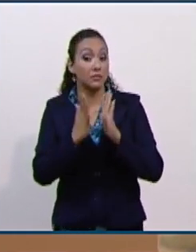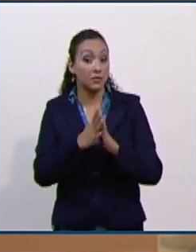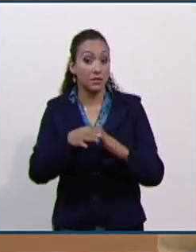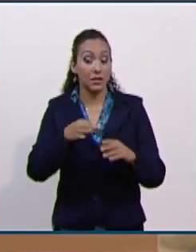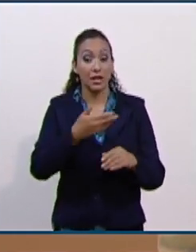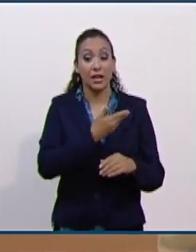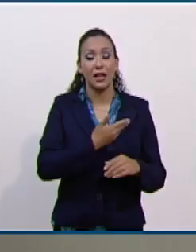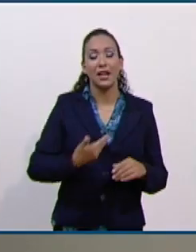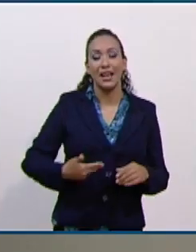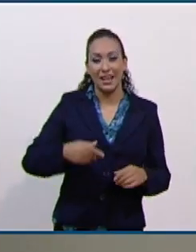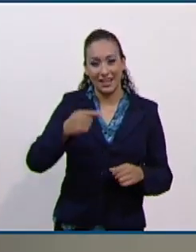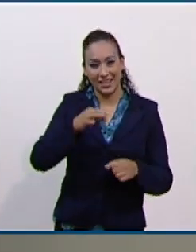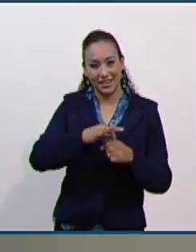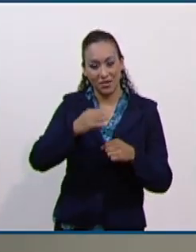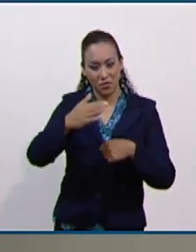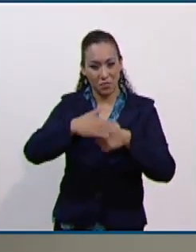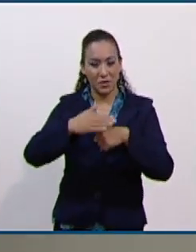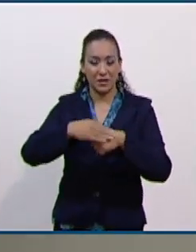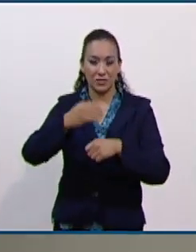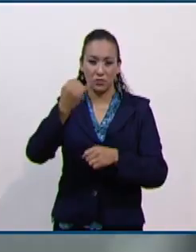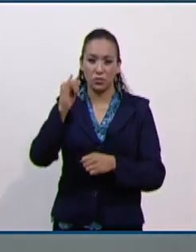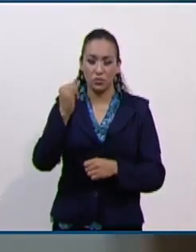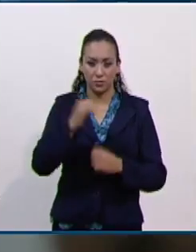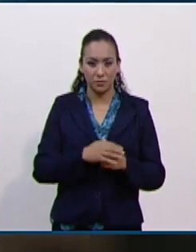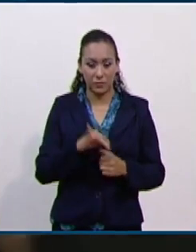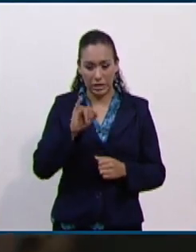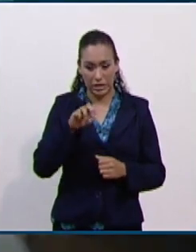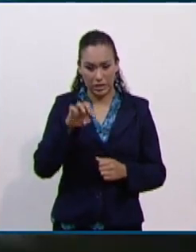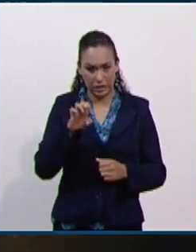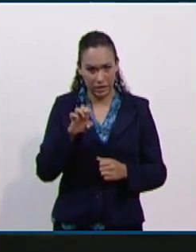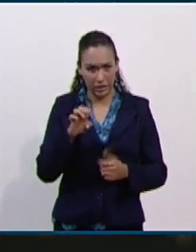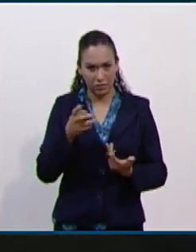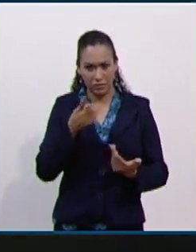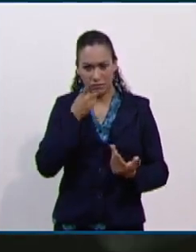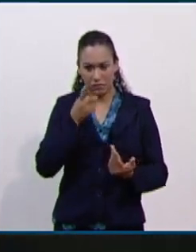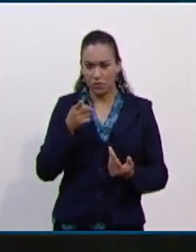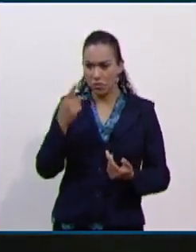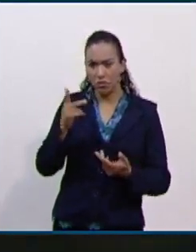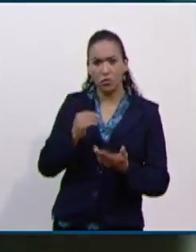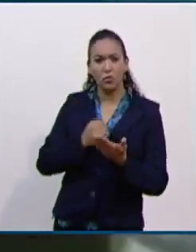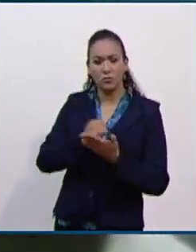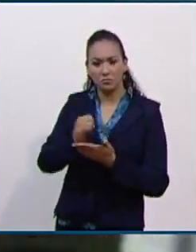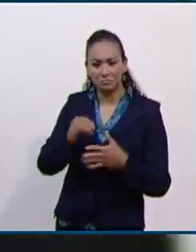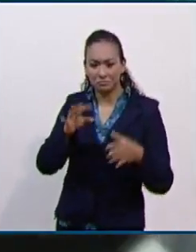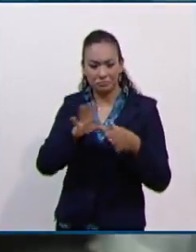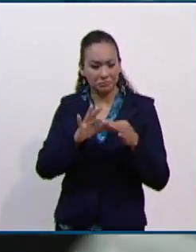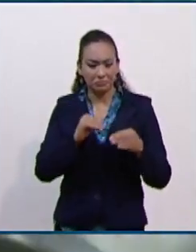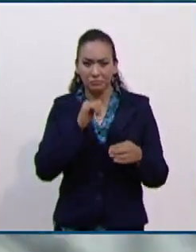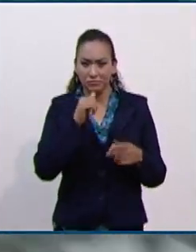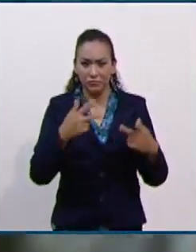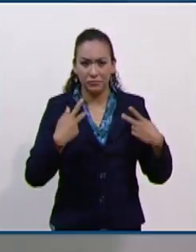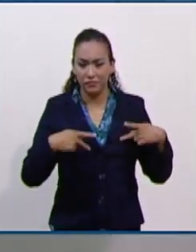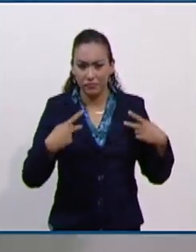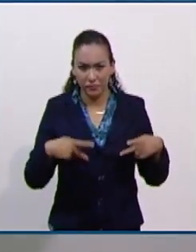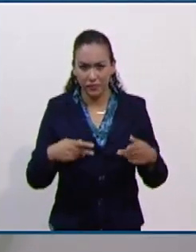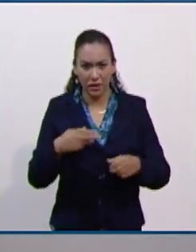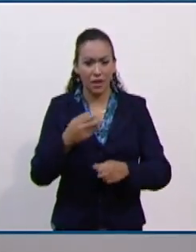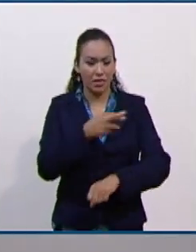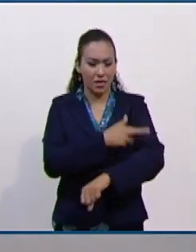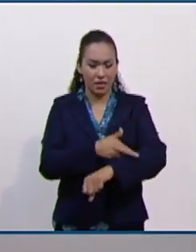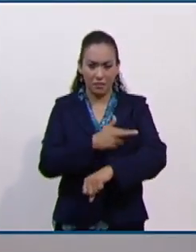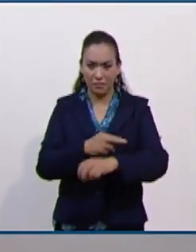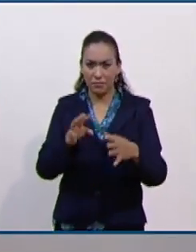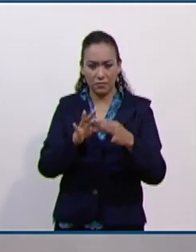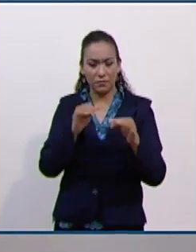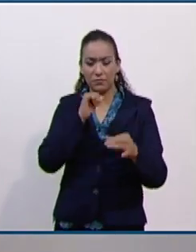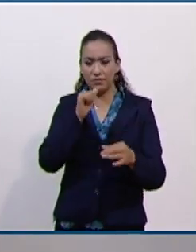elecciones de junio próximo. Lo anterior, pues el INE no motivó correctamente su decisión ni explicó a los solicitantes el procedimiento adicional que se